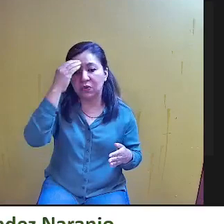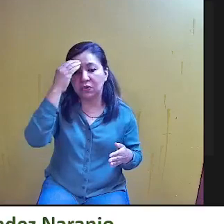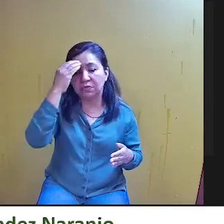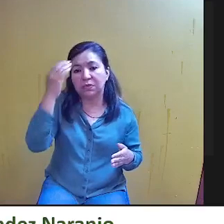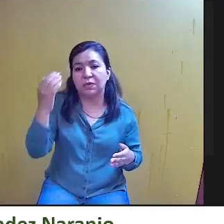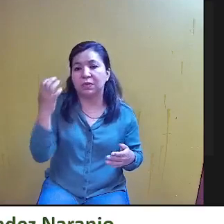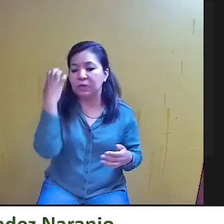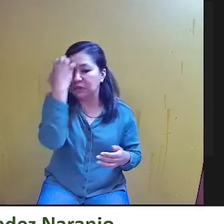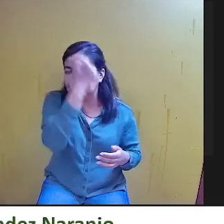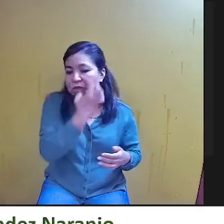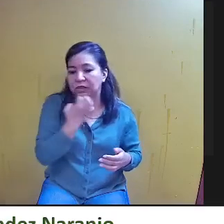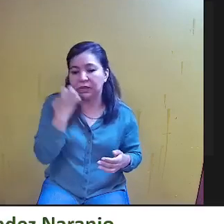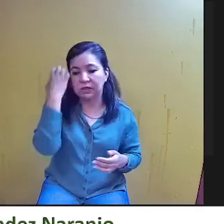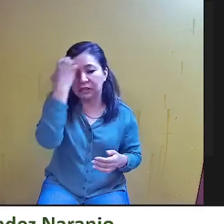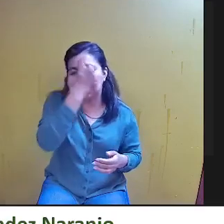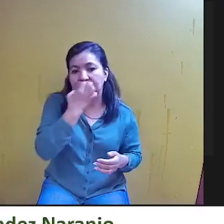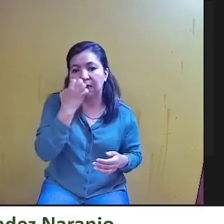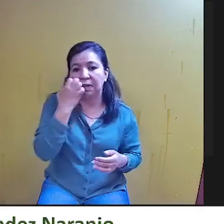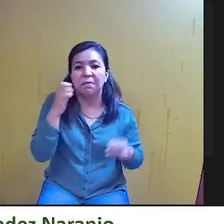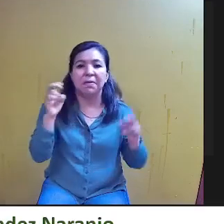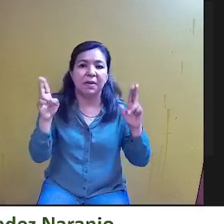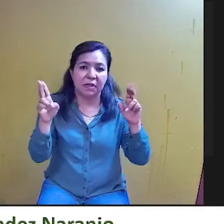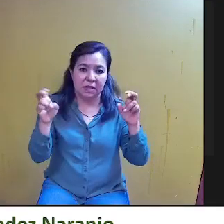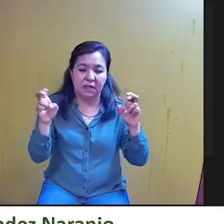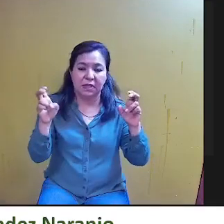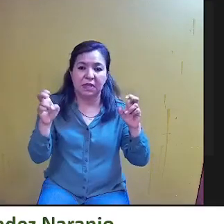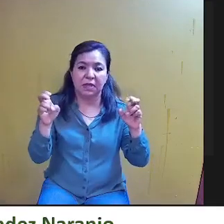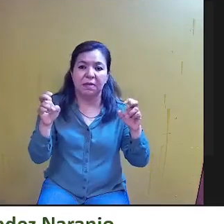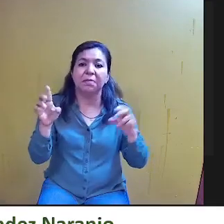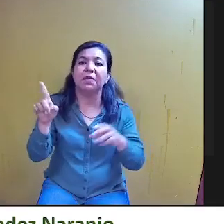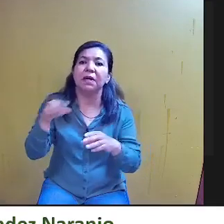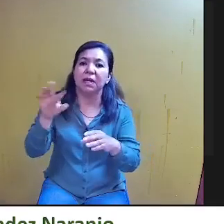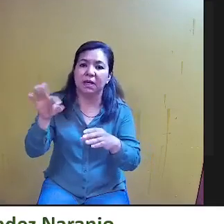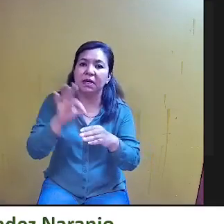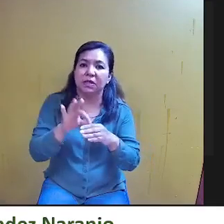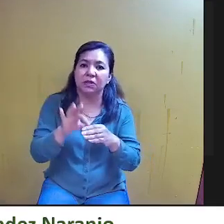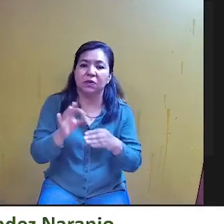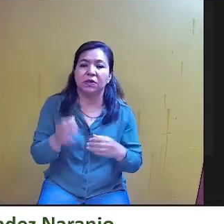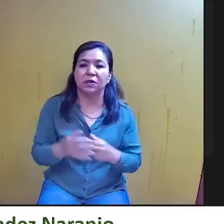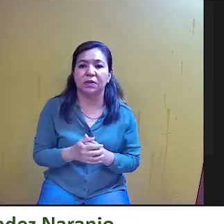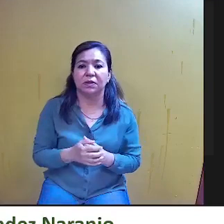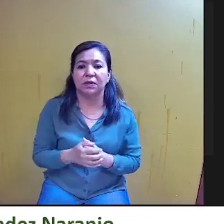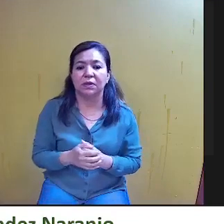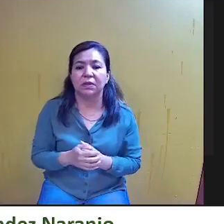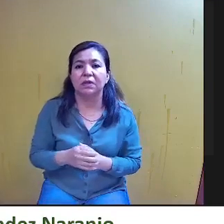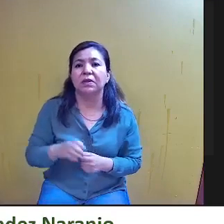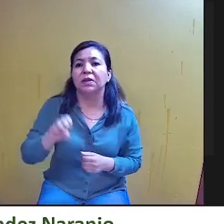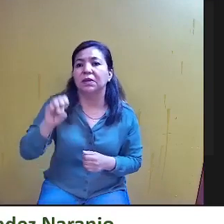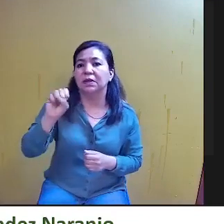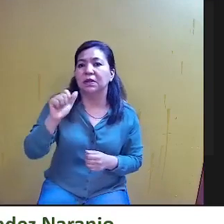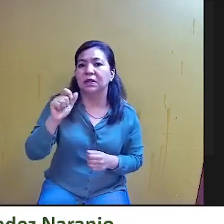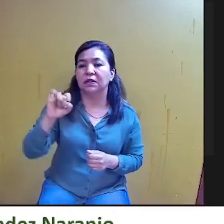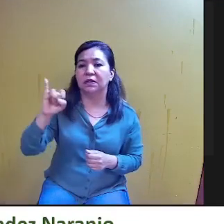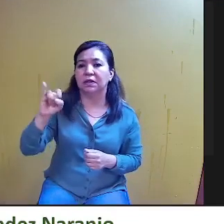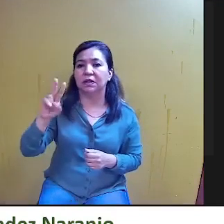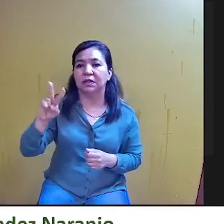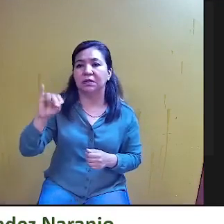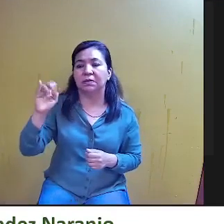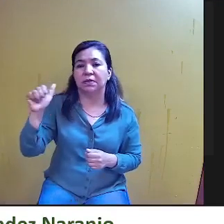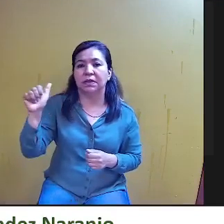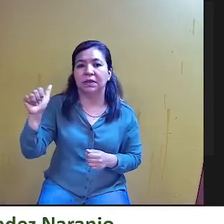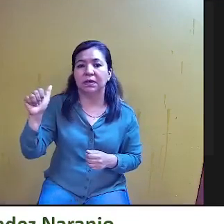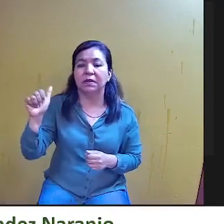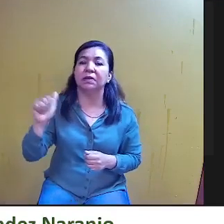de conocimientos en materia electoral. Por otro lado, en relación con la ciudadana Silvia Martínez Ponce, se propone declarar fundado el